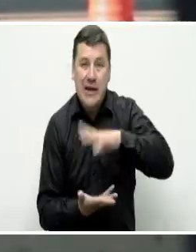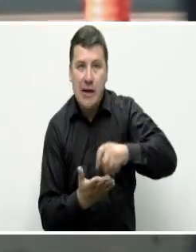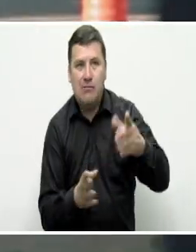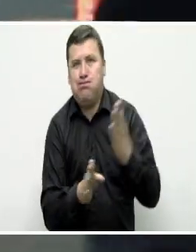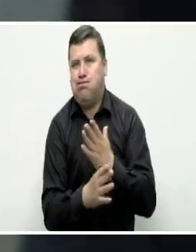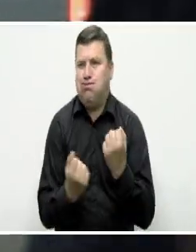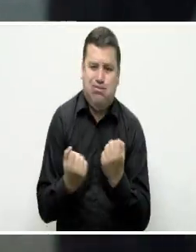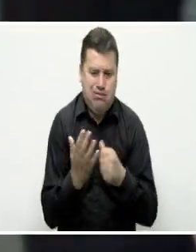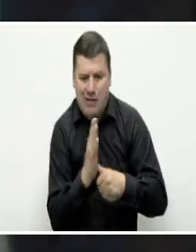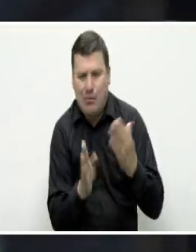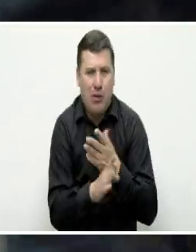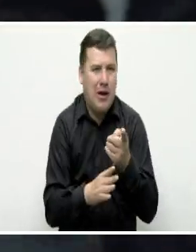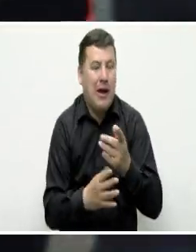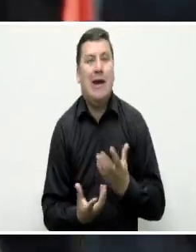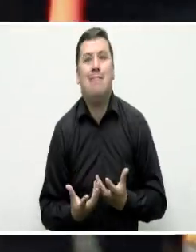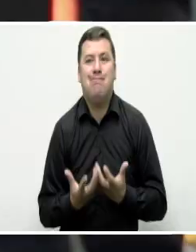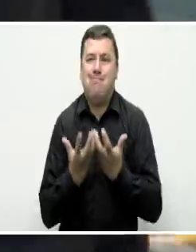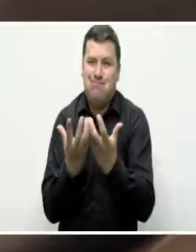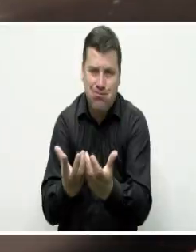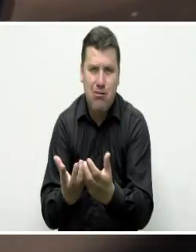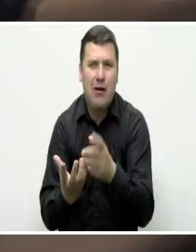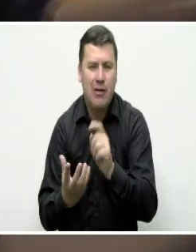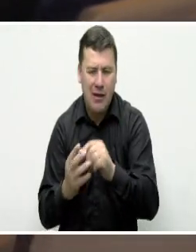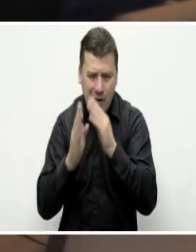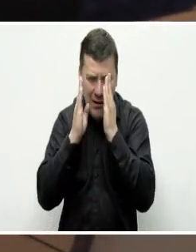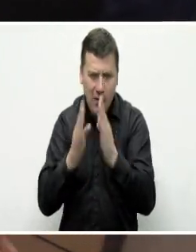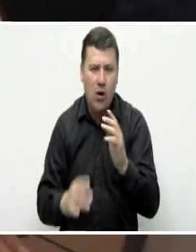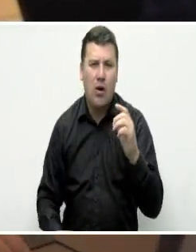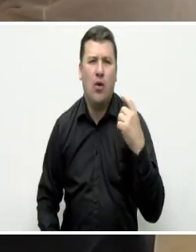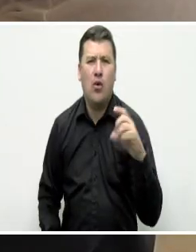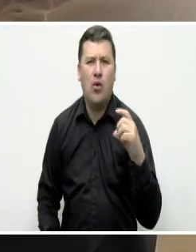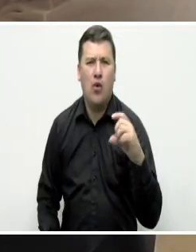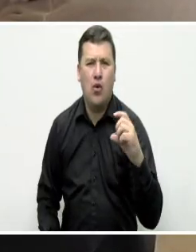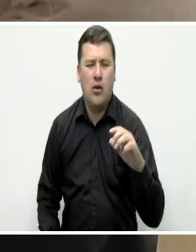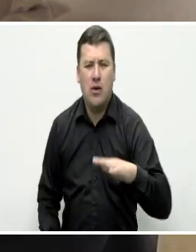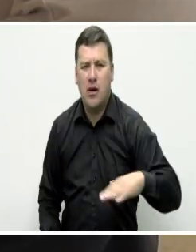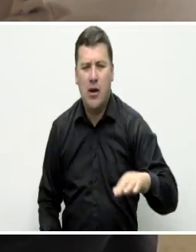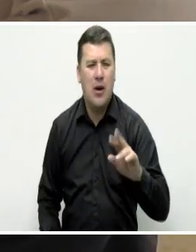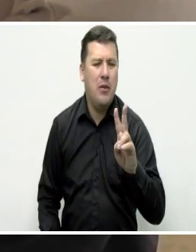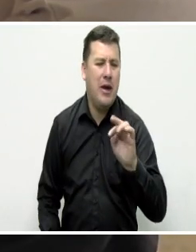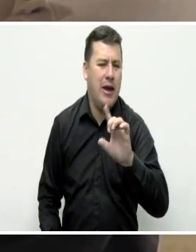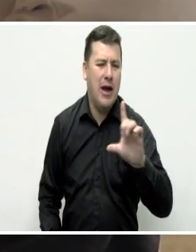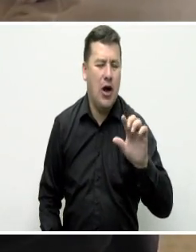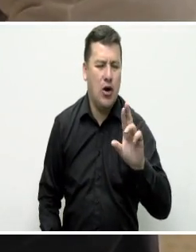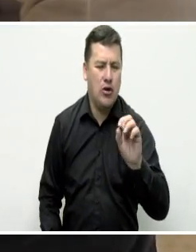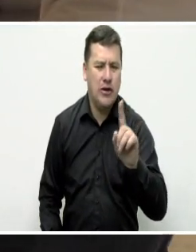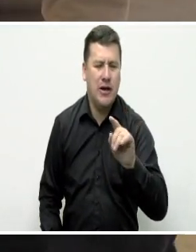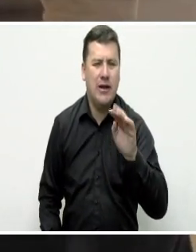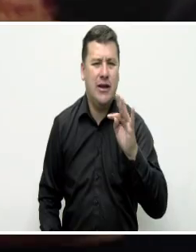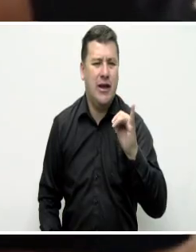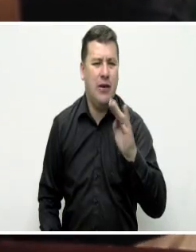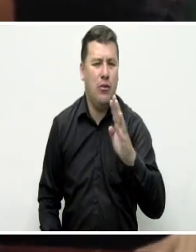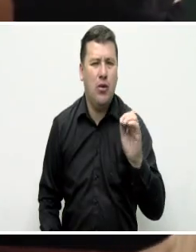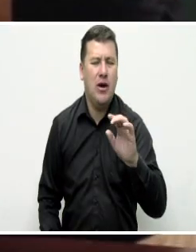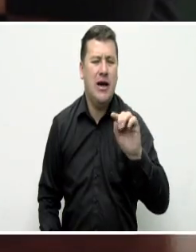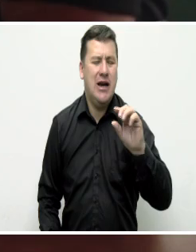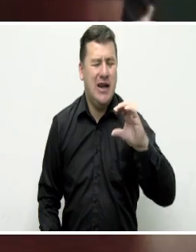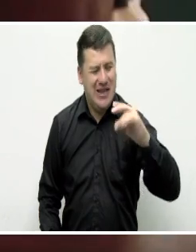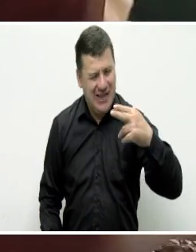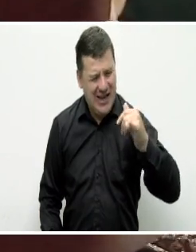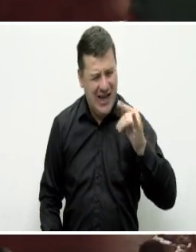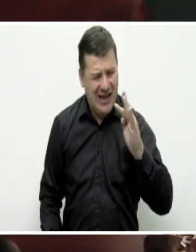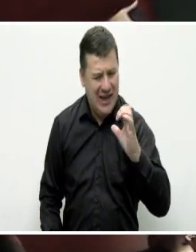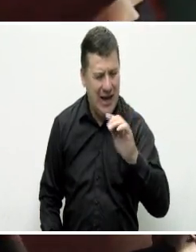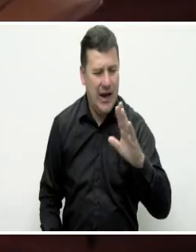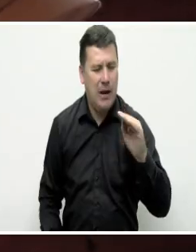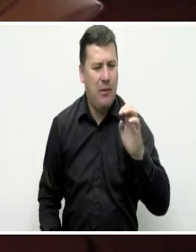Santander. En esta región la atención se ha concentrado en Cúcuta, Villa del Rosario, Tibú, Chitagá, Herrán,